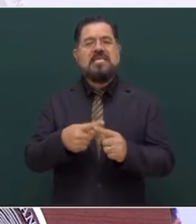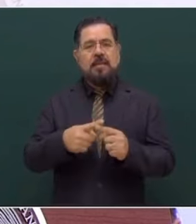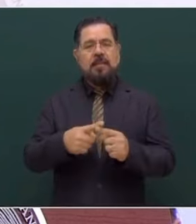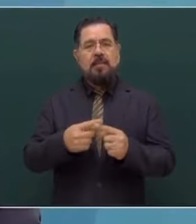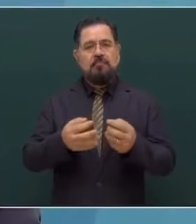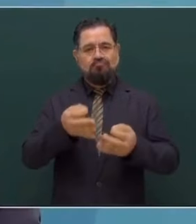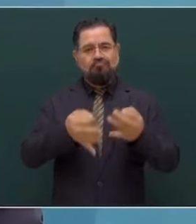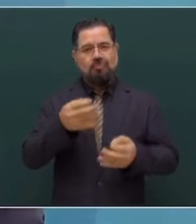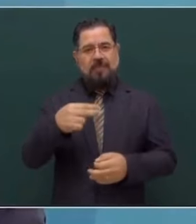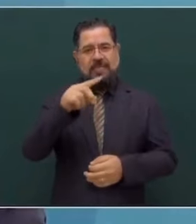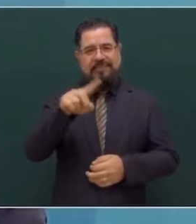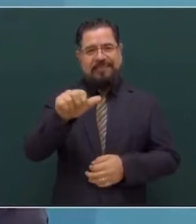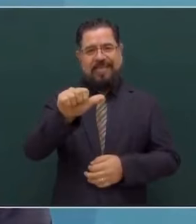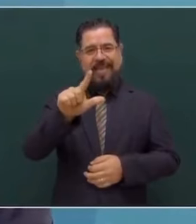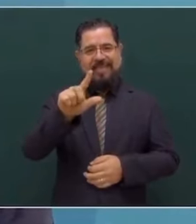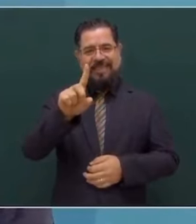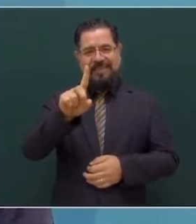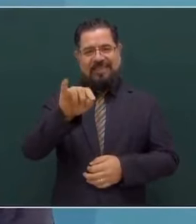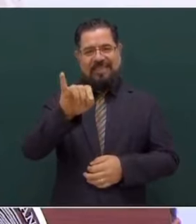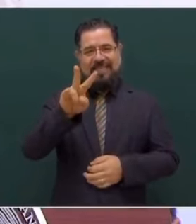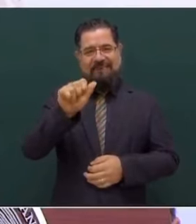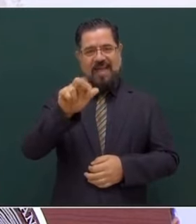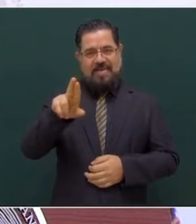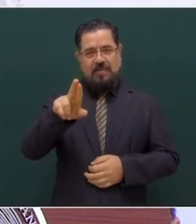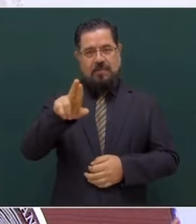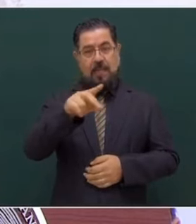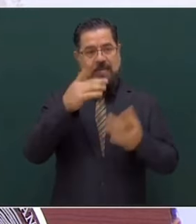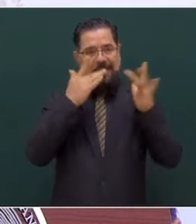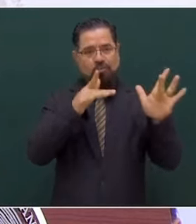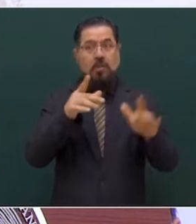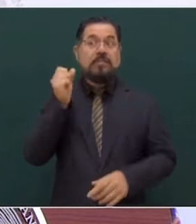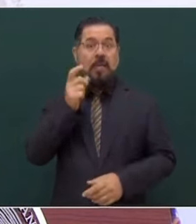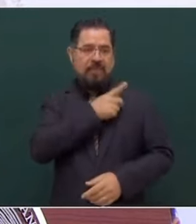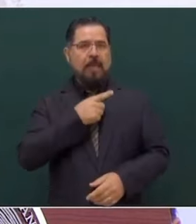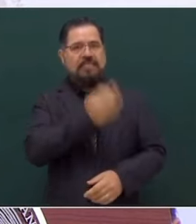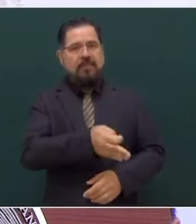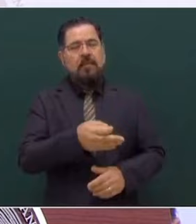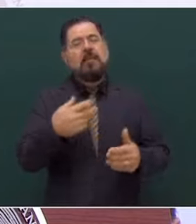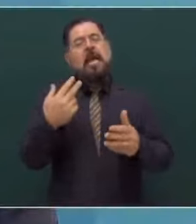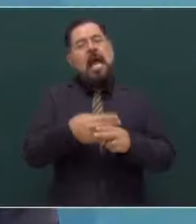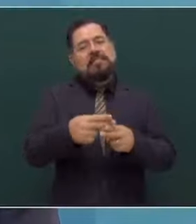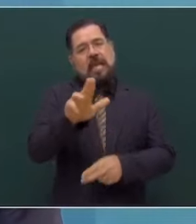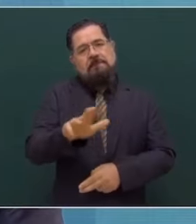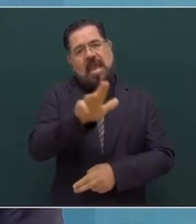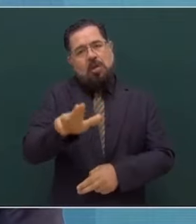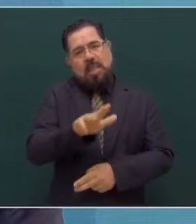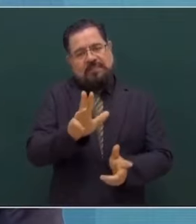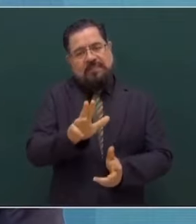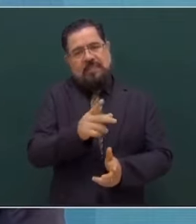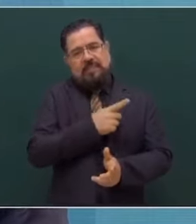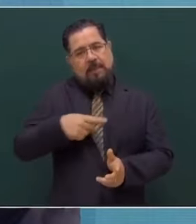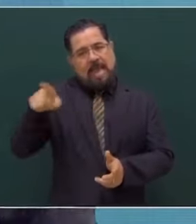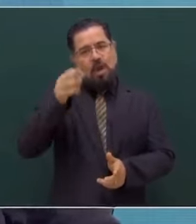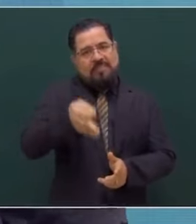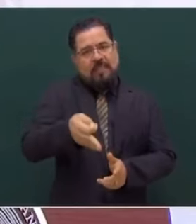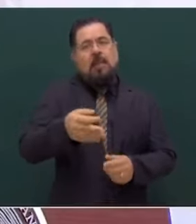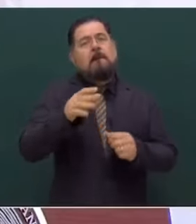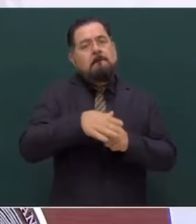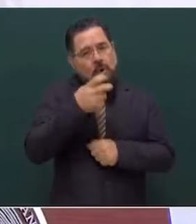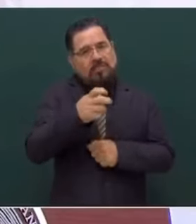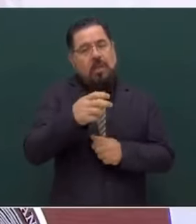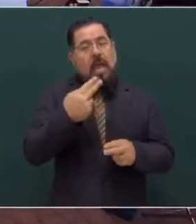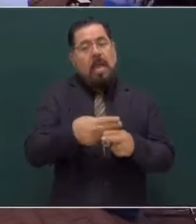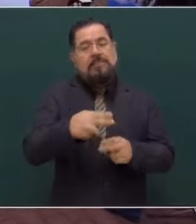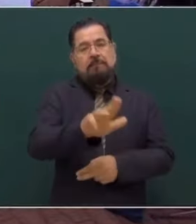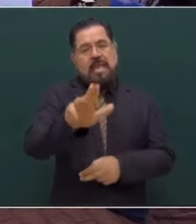Entendemos que esto será discutido en comisiones el día martes y en el pleno el miércoles, por lo que el presidente estaría mandando la perna el mismo miércoles.